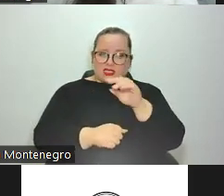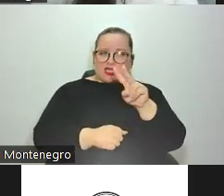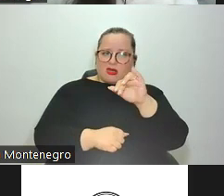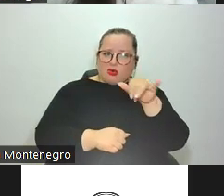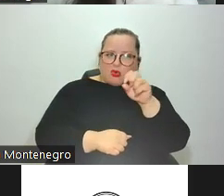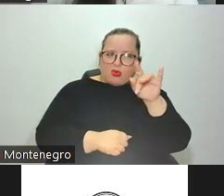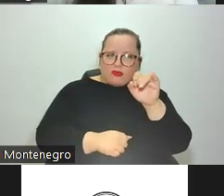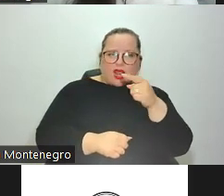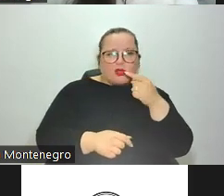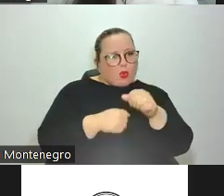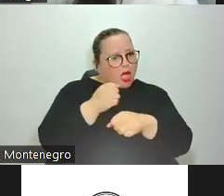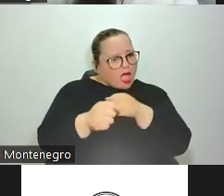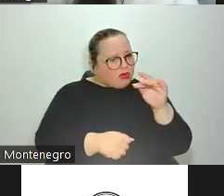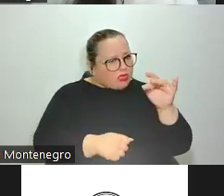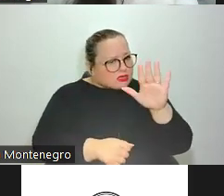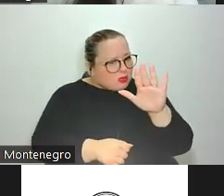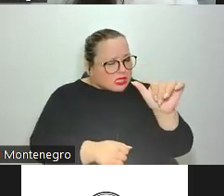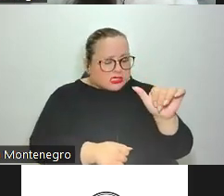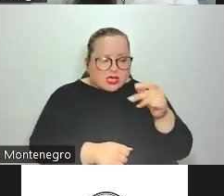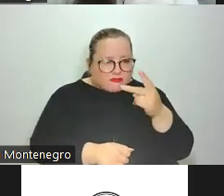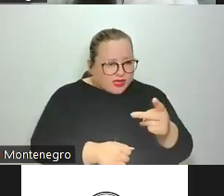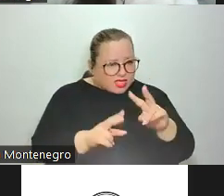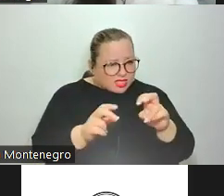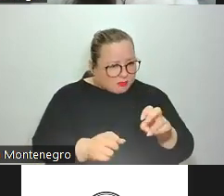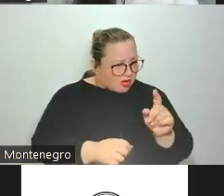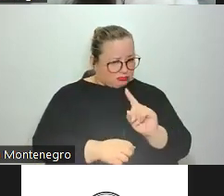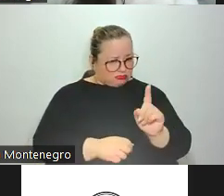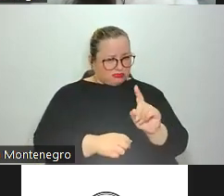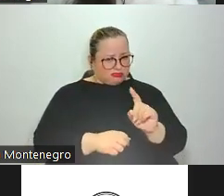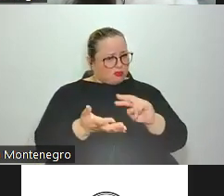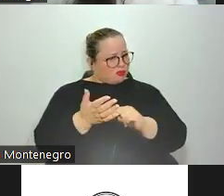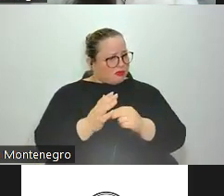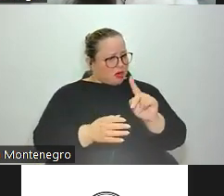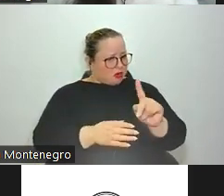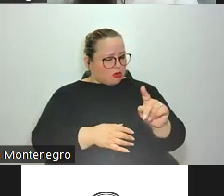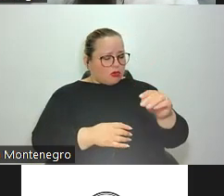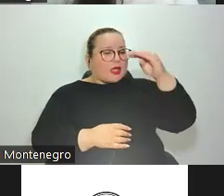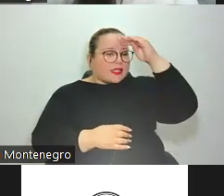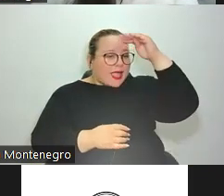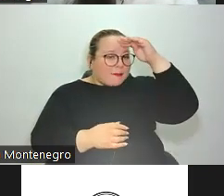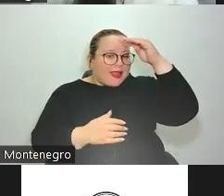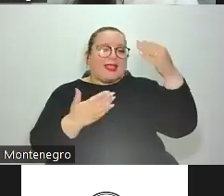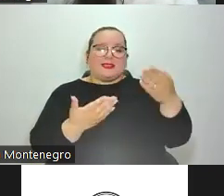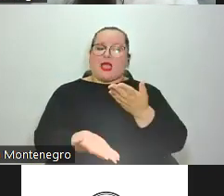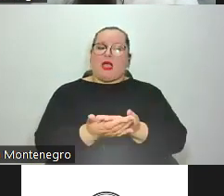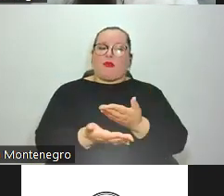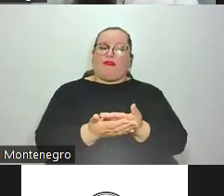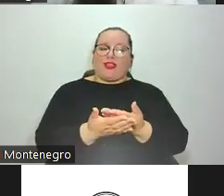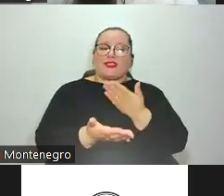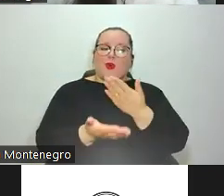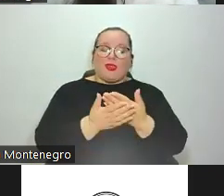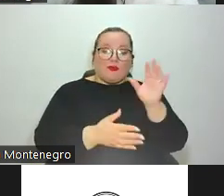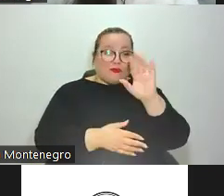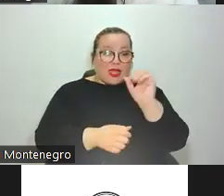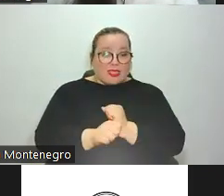problema, porque finalmente la edad te da experiencia. Por ahí lo puedes tomar en las entrevistas y en la búsqueda.